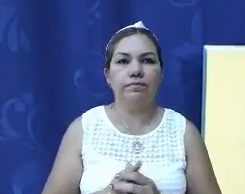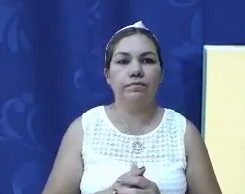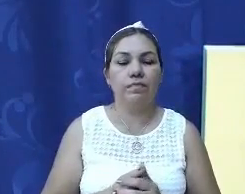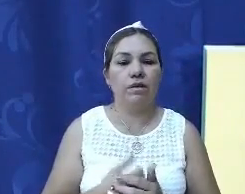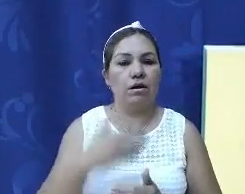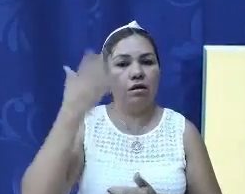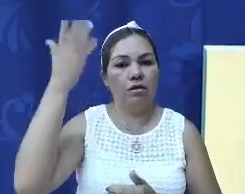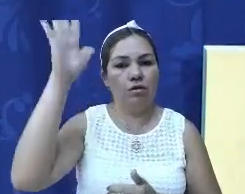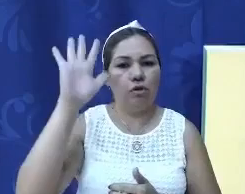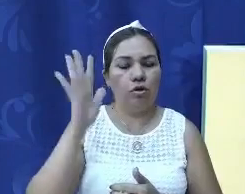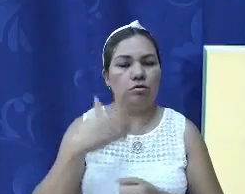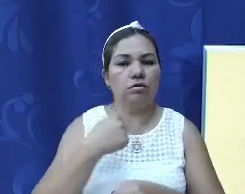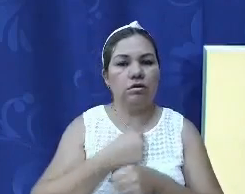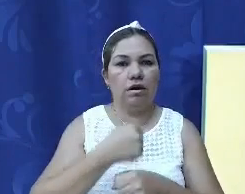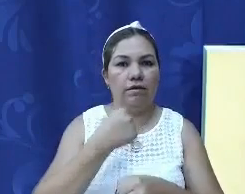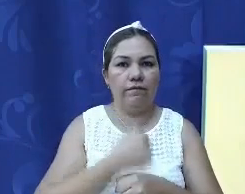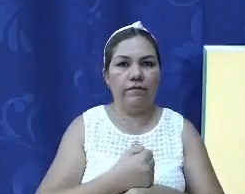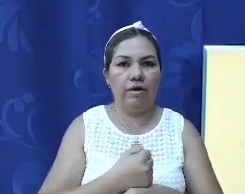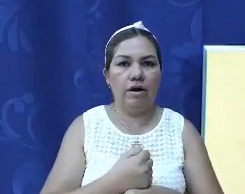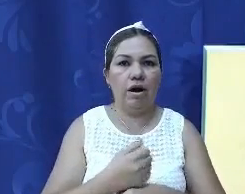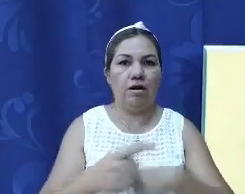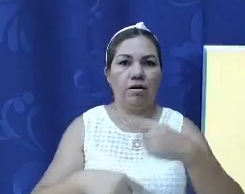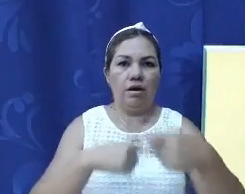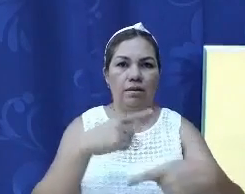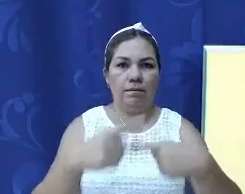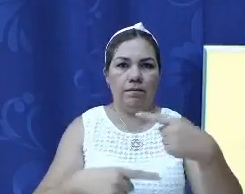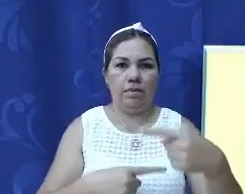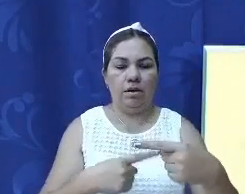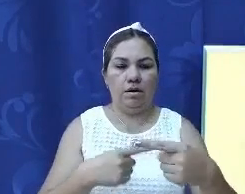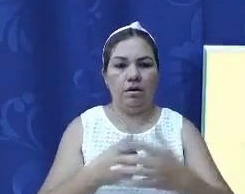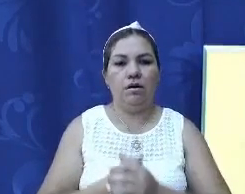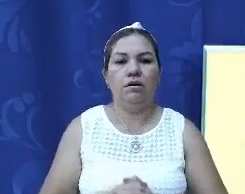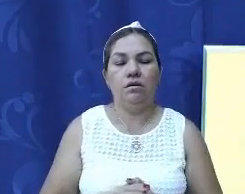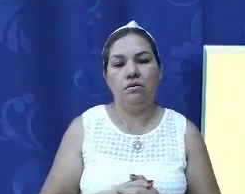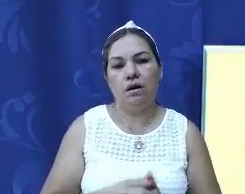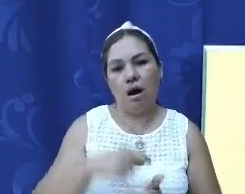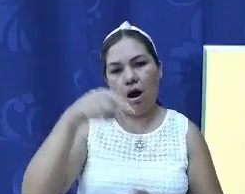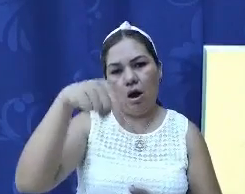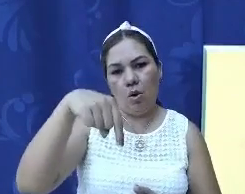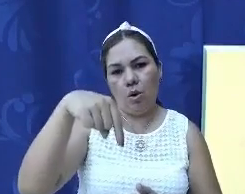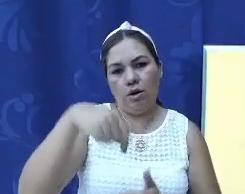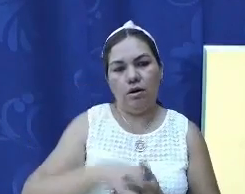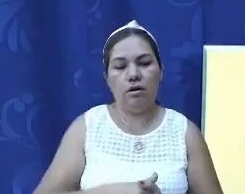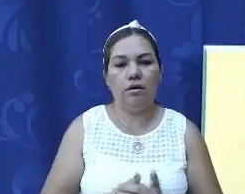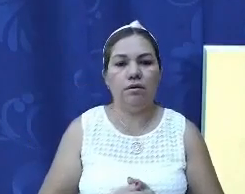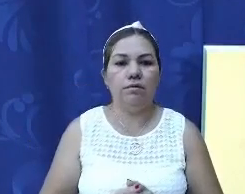Dios me empieza a trabajar, Dios me empieza a cambiar. Ahora,